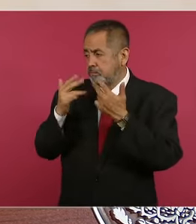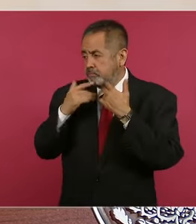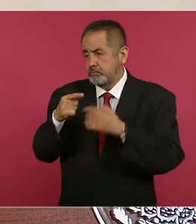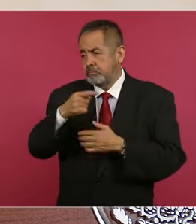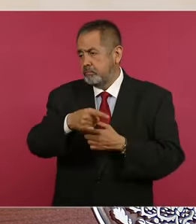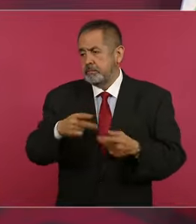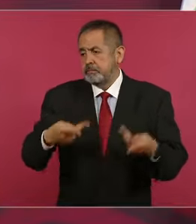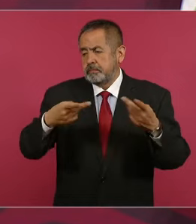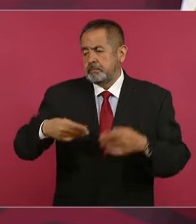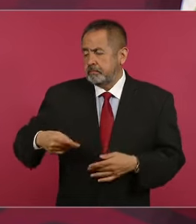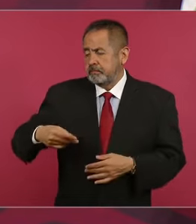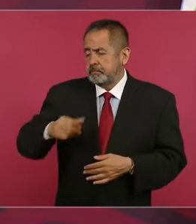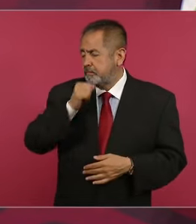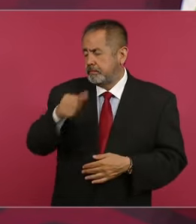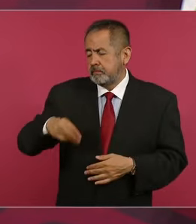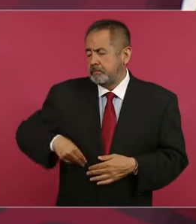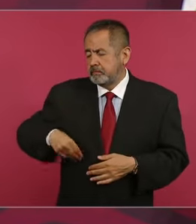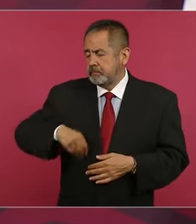o